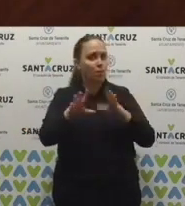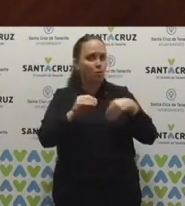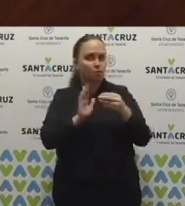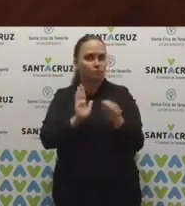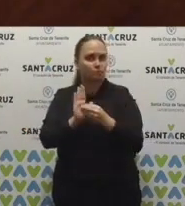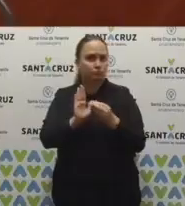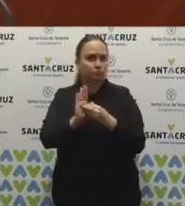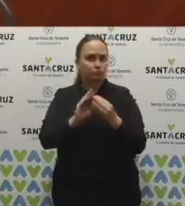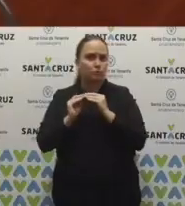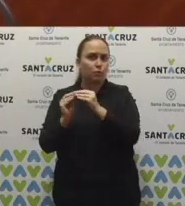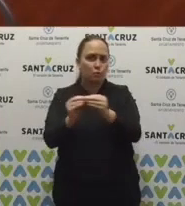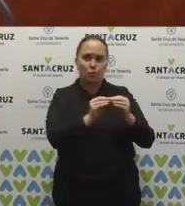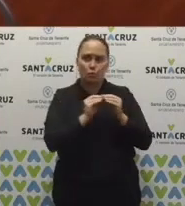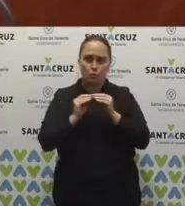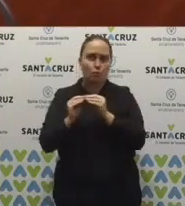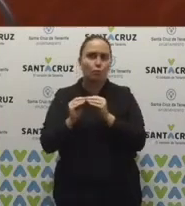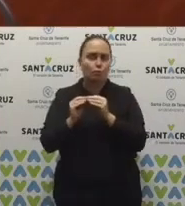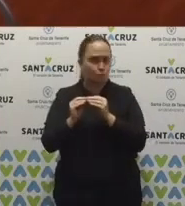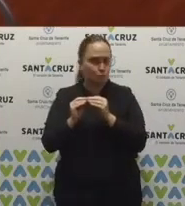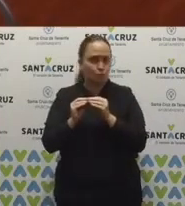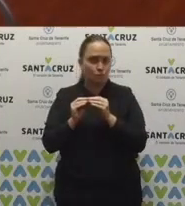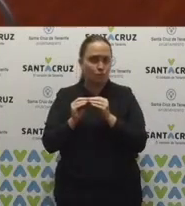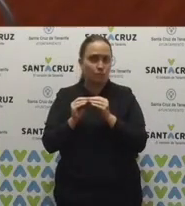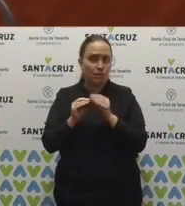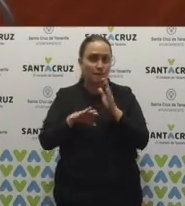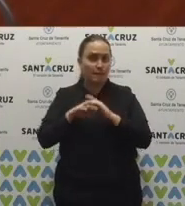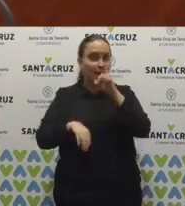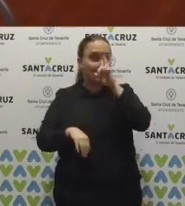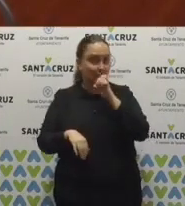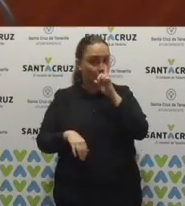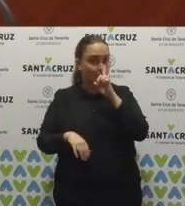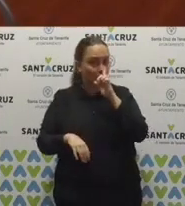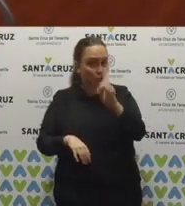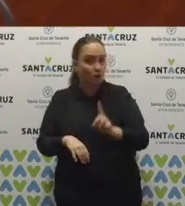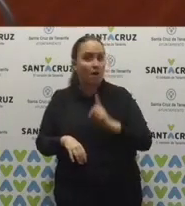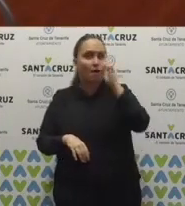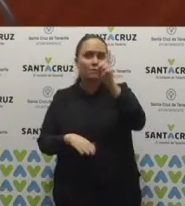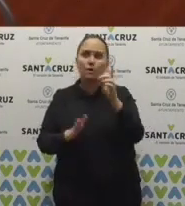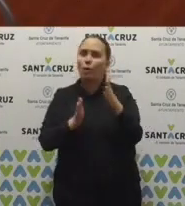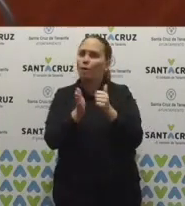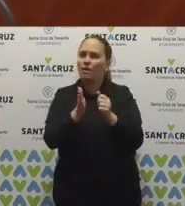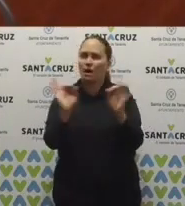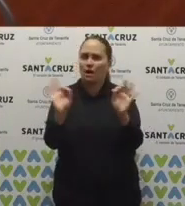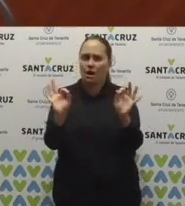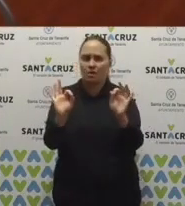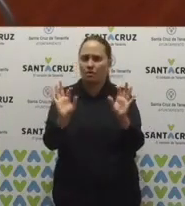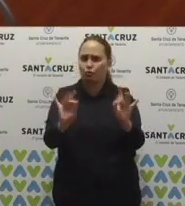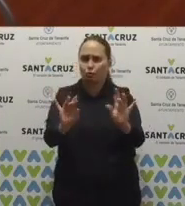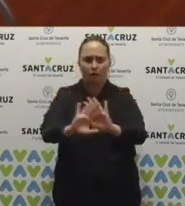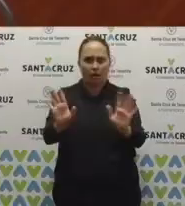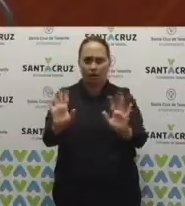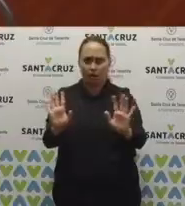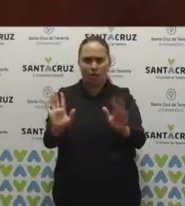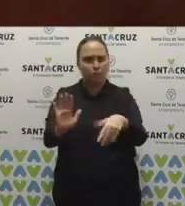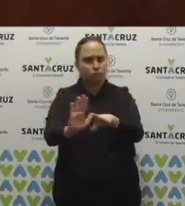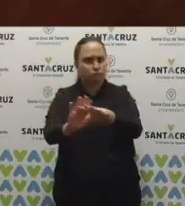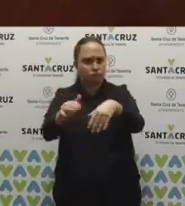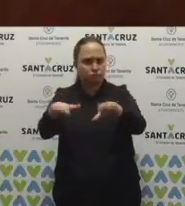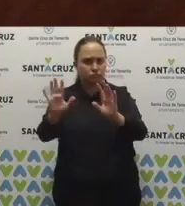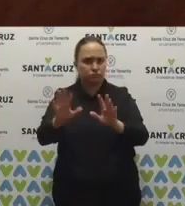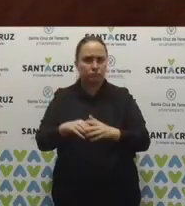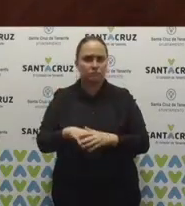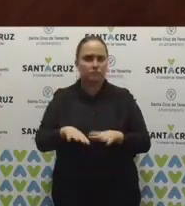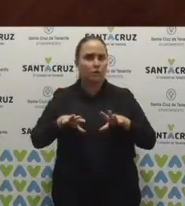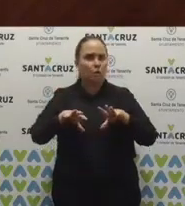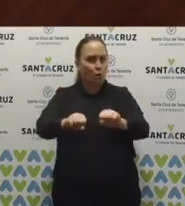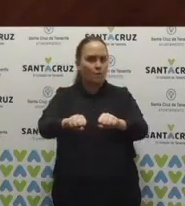consensuado en el por lo menos para este año y para para el siguiente el que no se va a cobrar esa tasa de ocupación de la vida usted propone en su